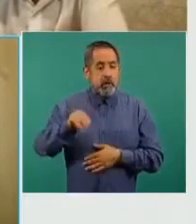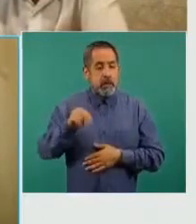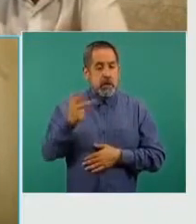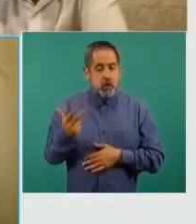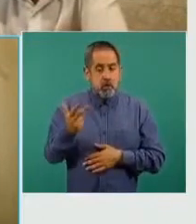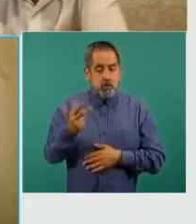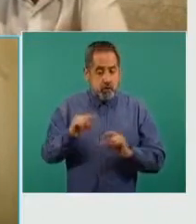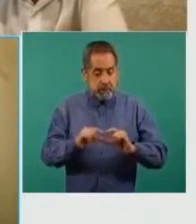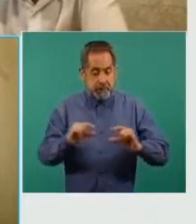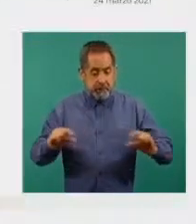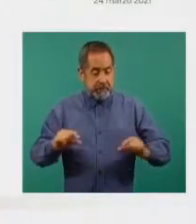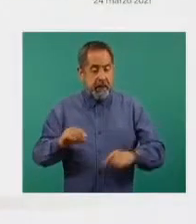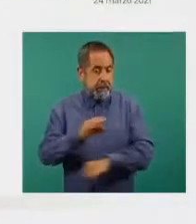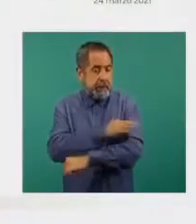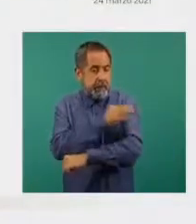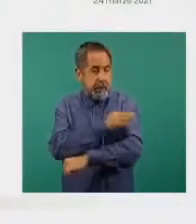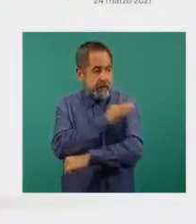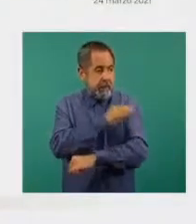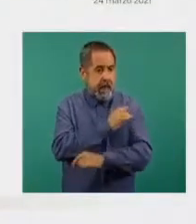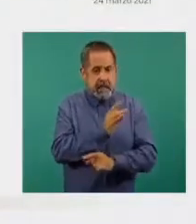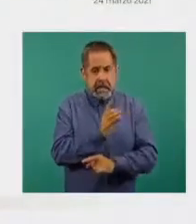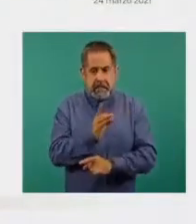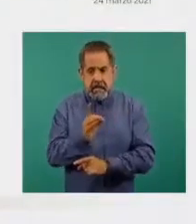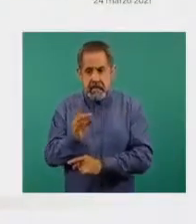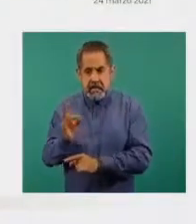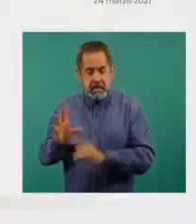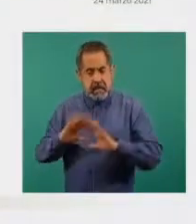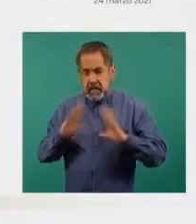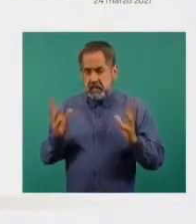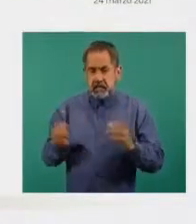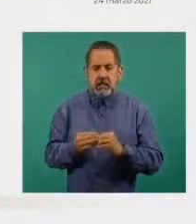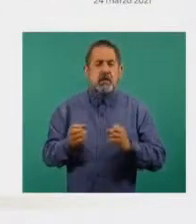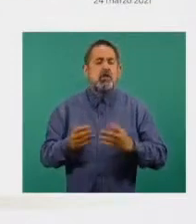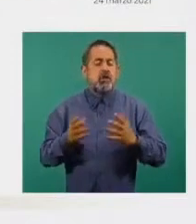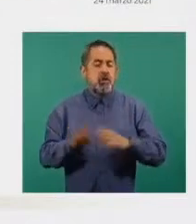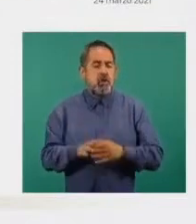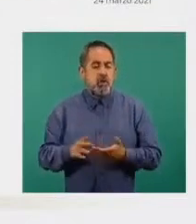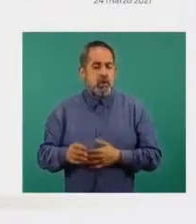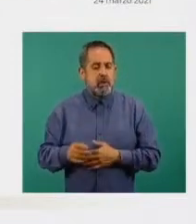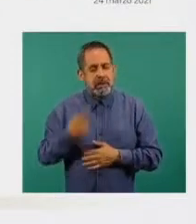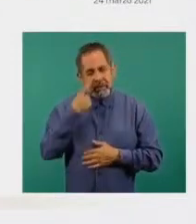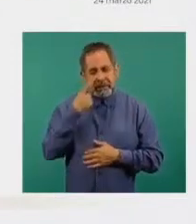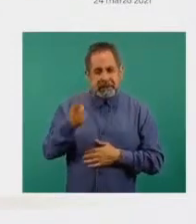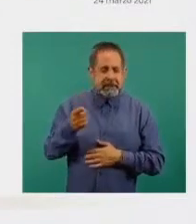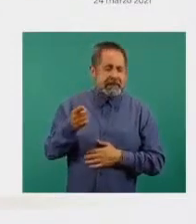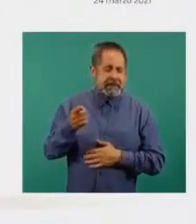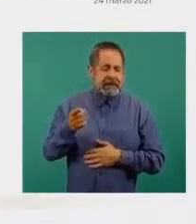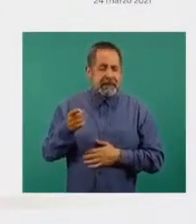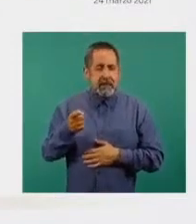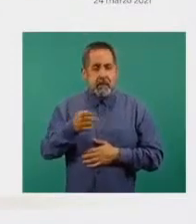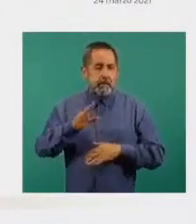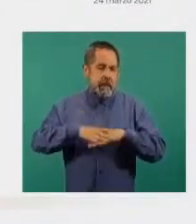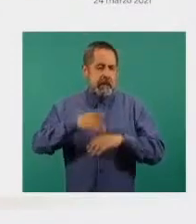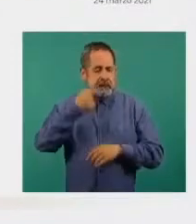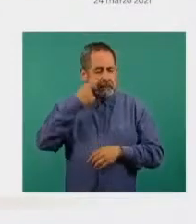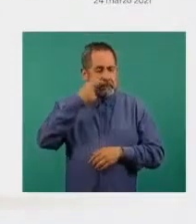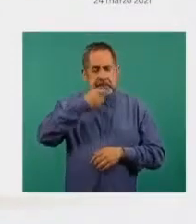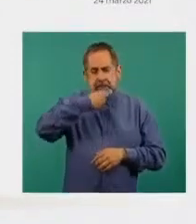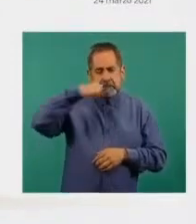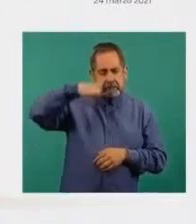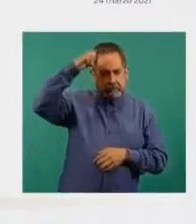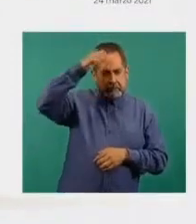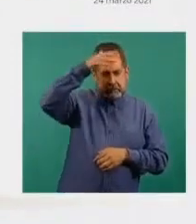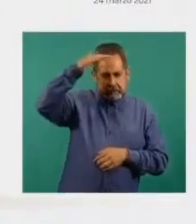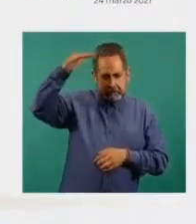6.119.298 dosis aplicadas. Una proporción importante son primeras dosis, sobre todo en la población adulta mayor, y otras son